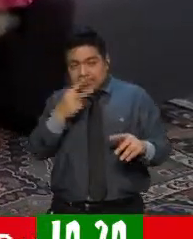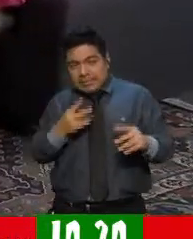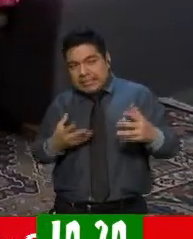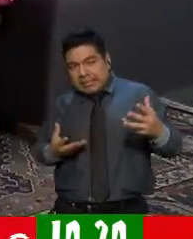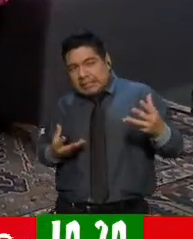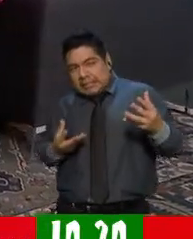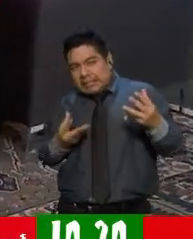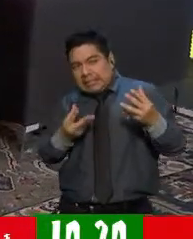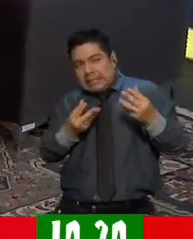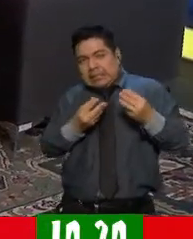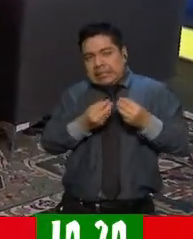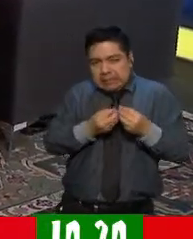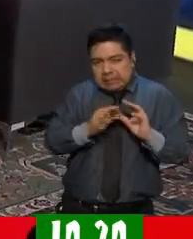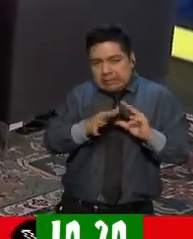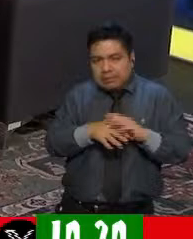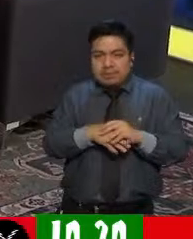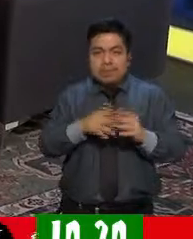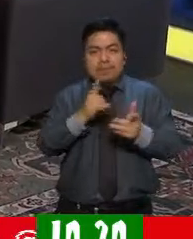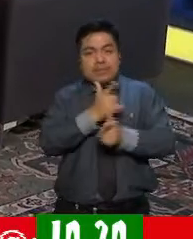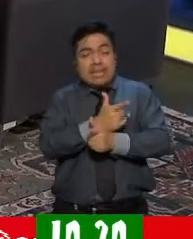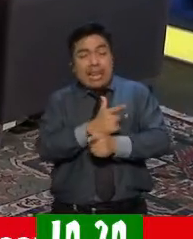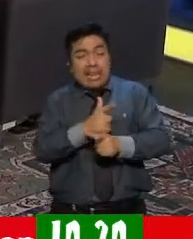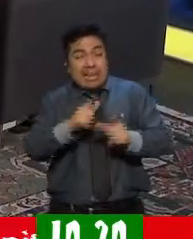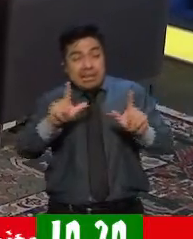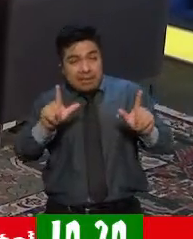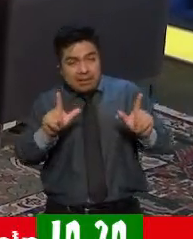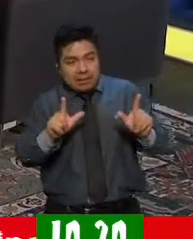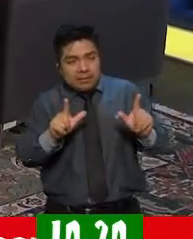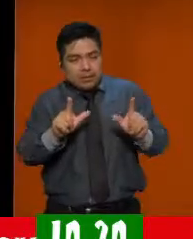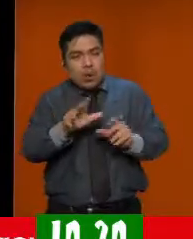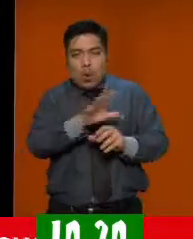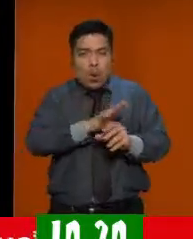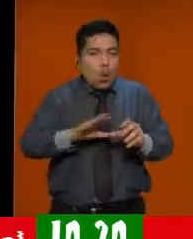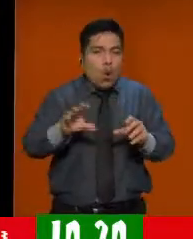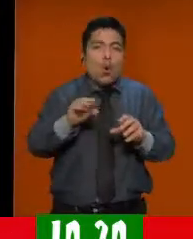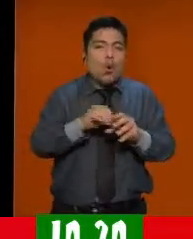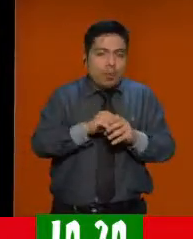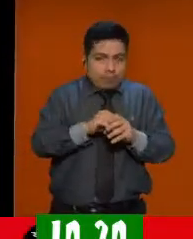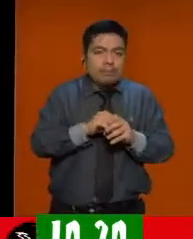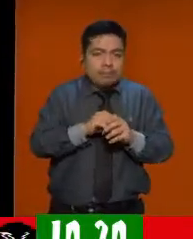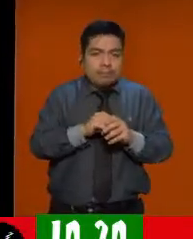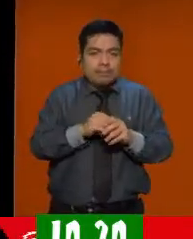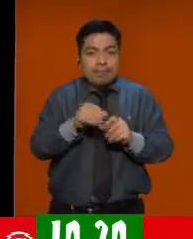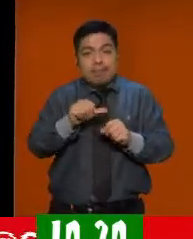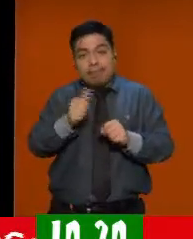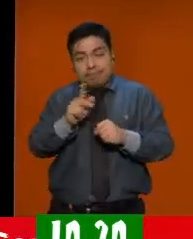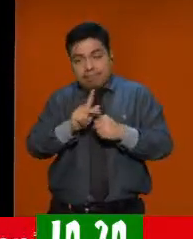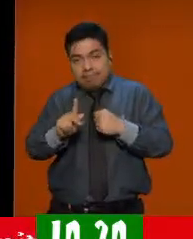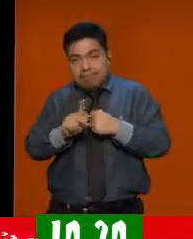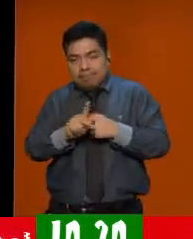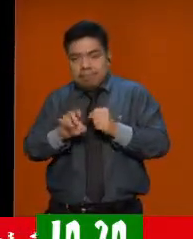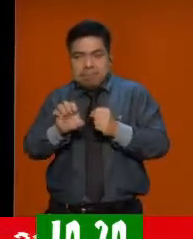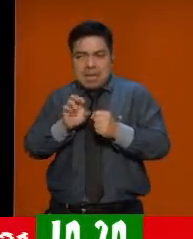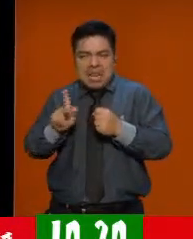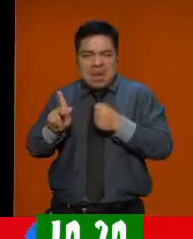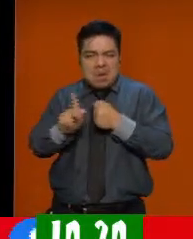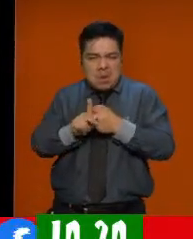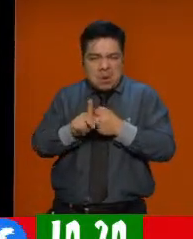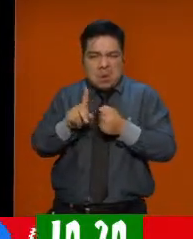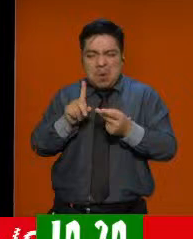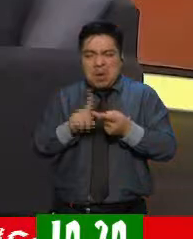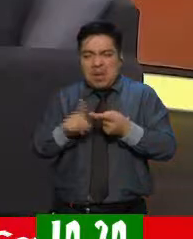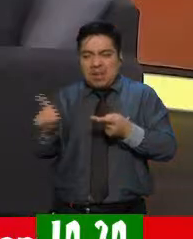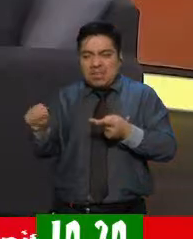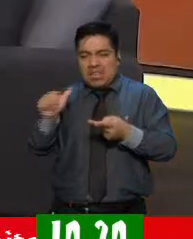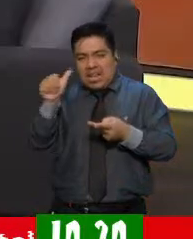acerca, occidentalizada, es donde ¿no? la libertad de expresión es casi absoluta, ¿no? Mientras que en otros países como Europa o en algunos países